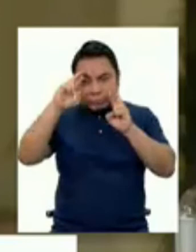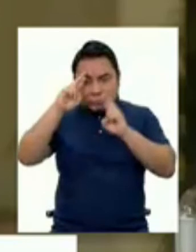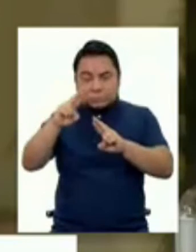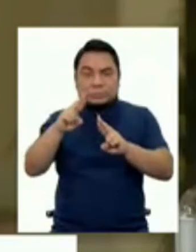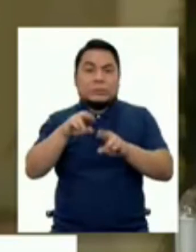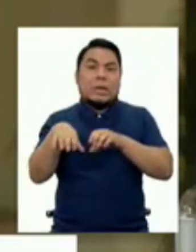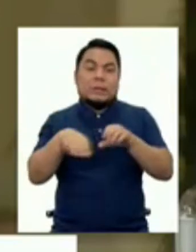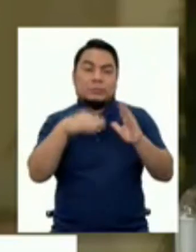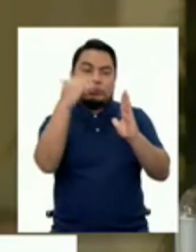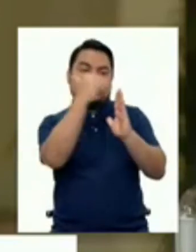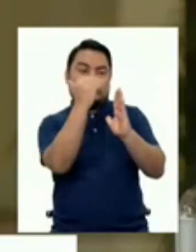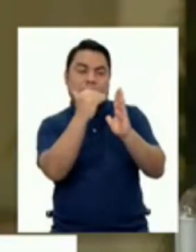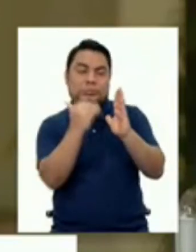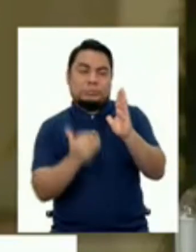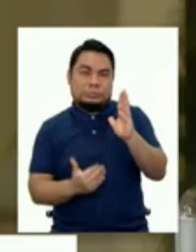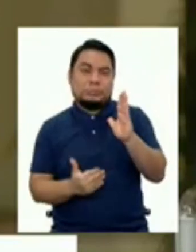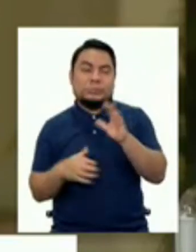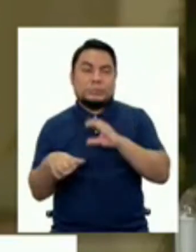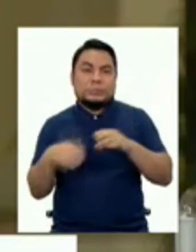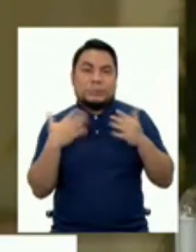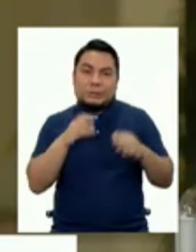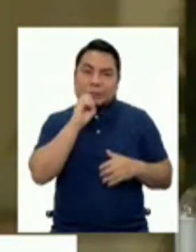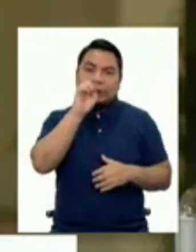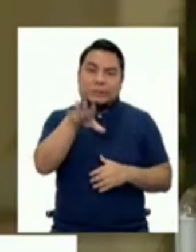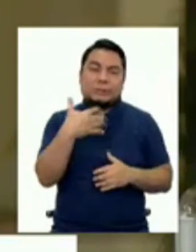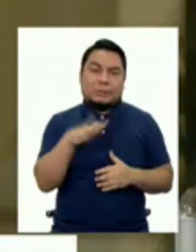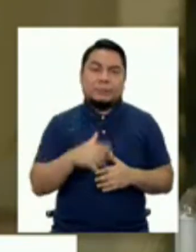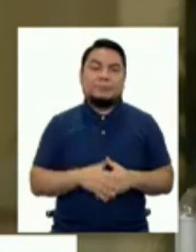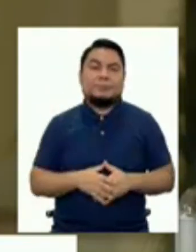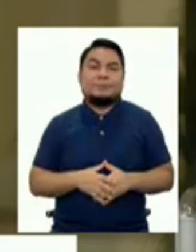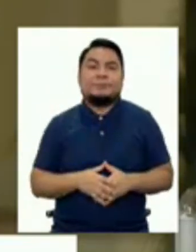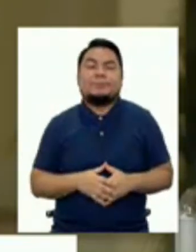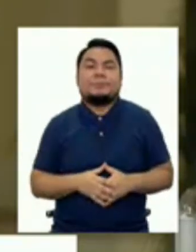todas las acciones que ya están establecidas.